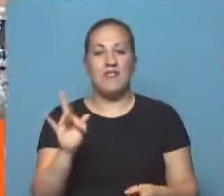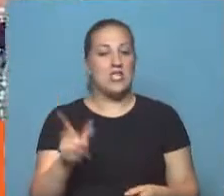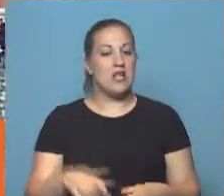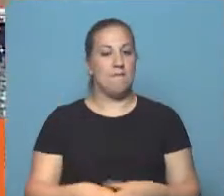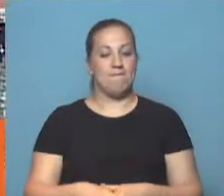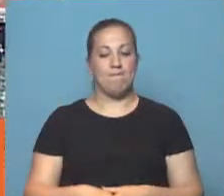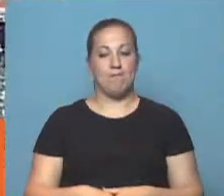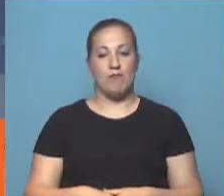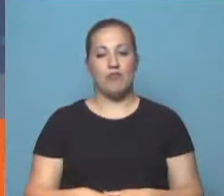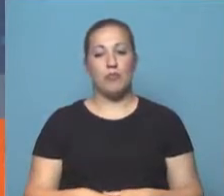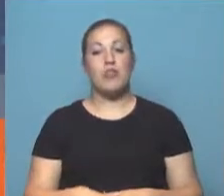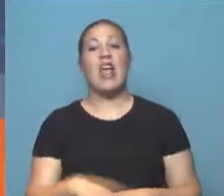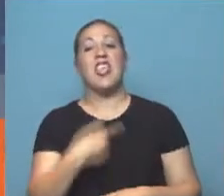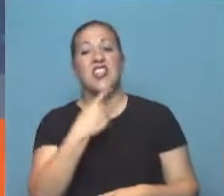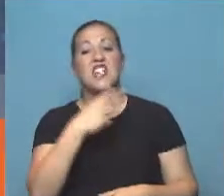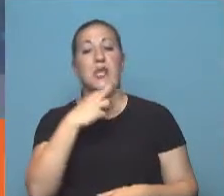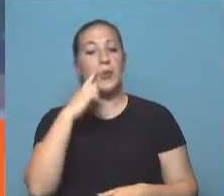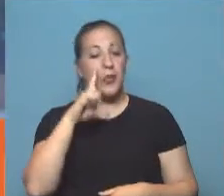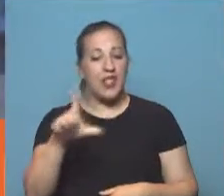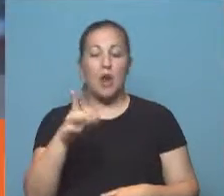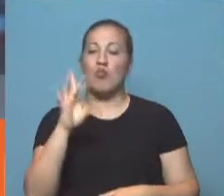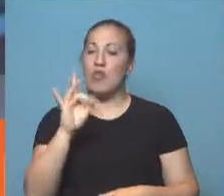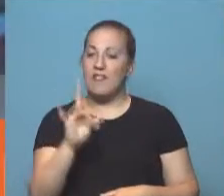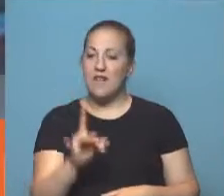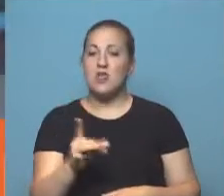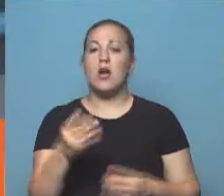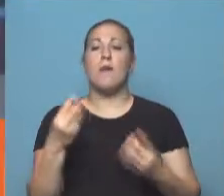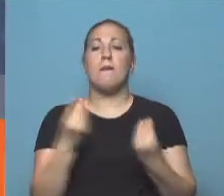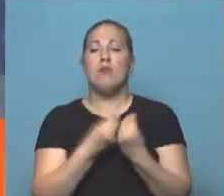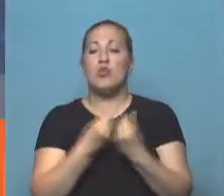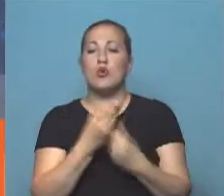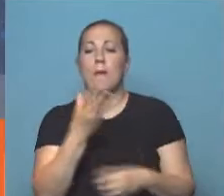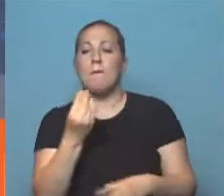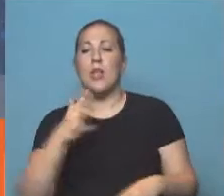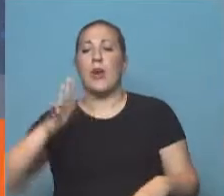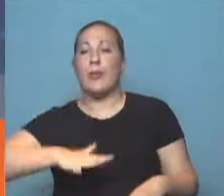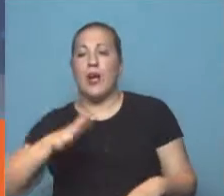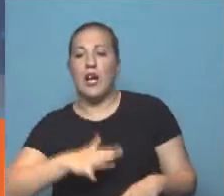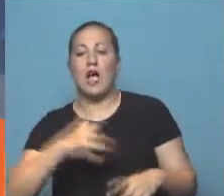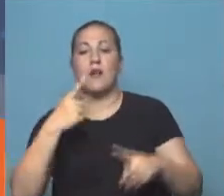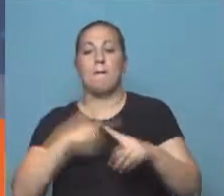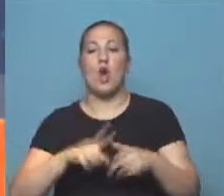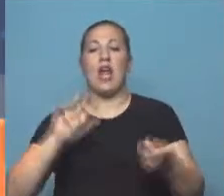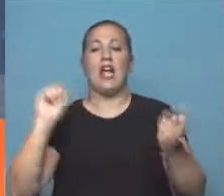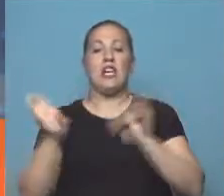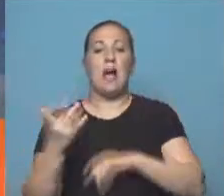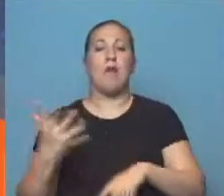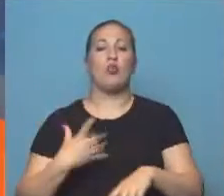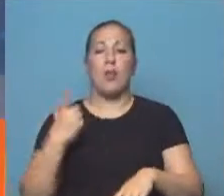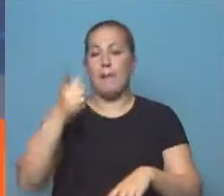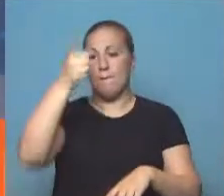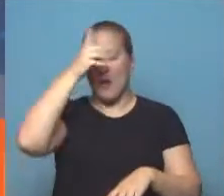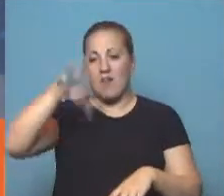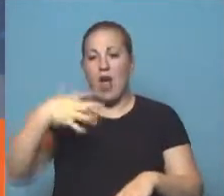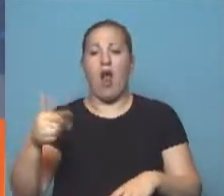me parece. Dicen que a María Eugenia Vidal le va a costar y muchos temen represalias por toda esta situación. Primero por el cambio de autoridades también en la Policía Bonaerense, ahora el